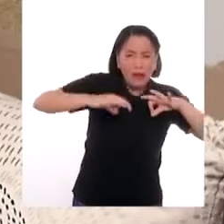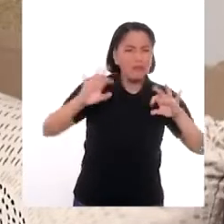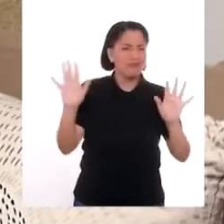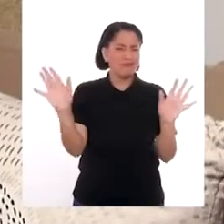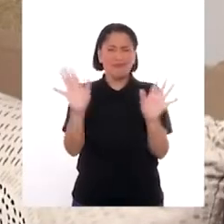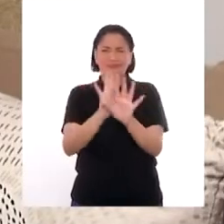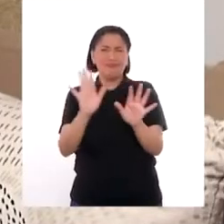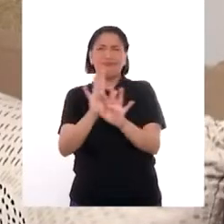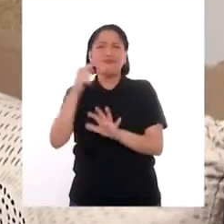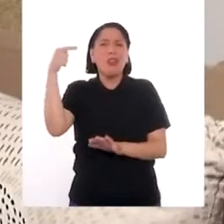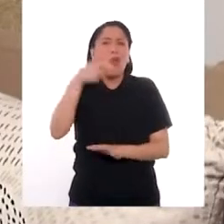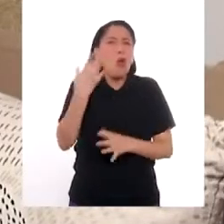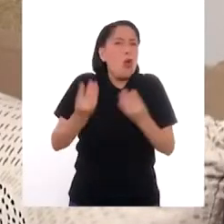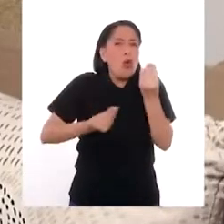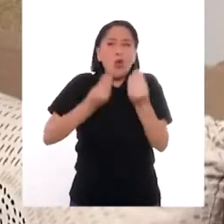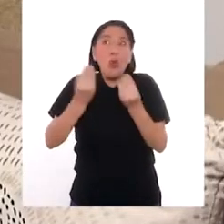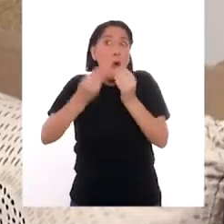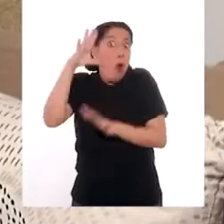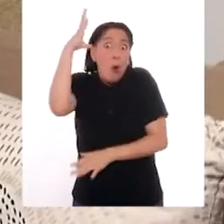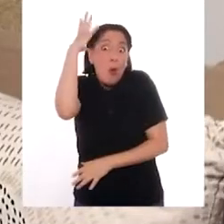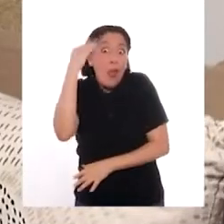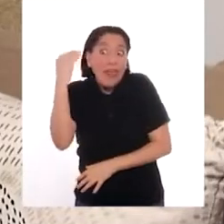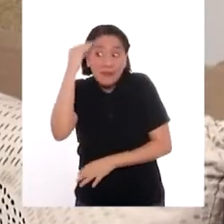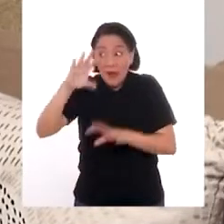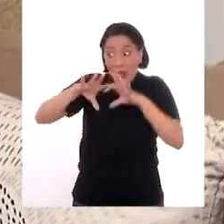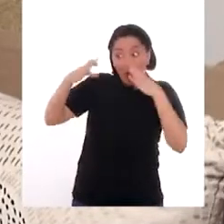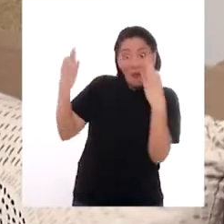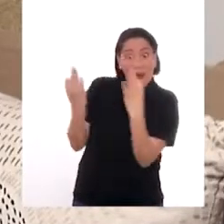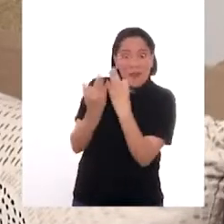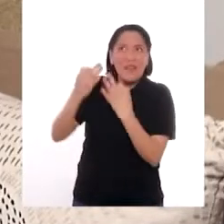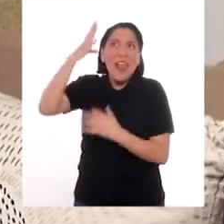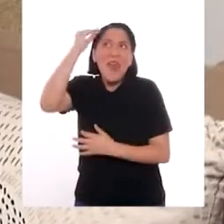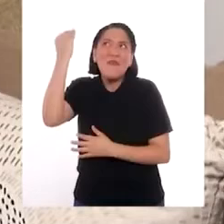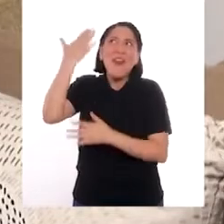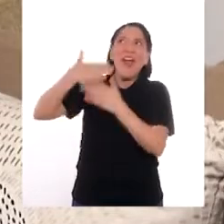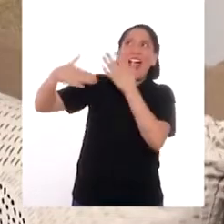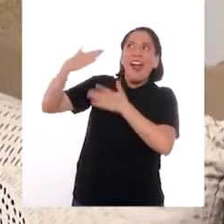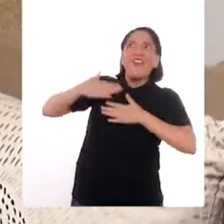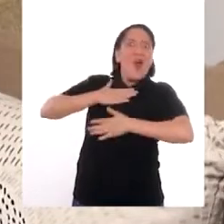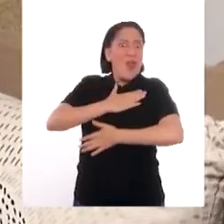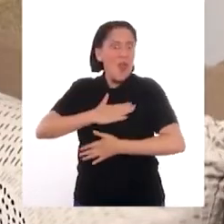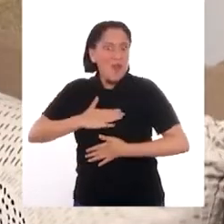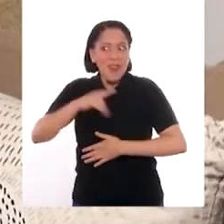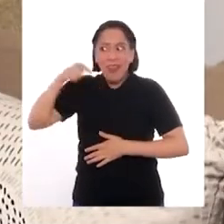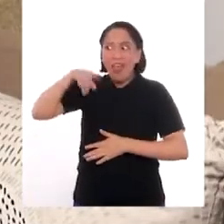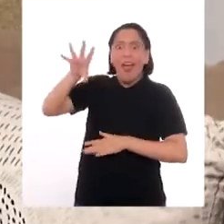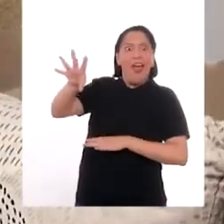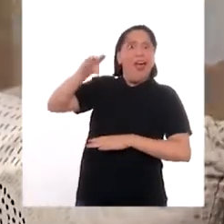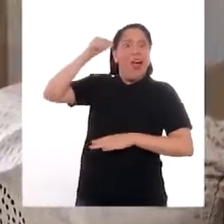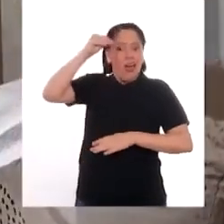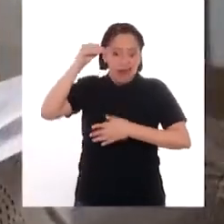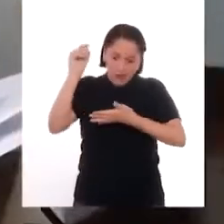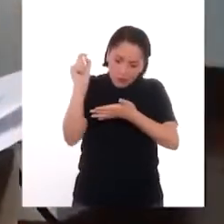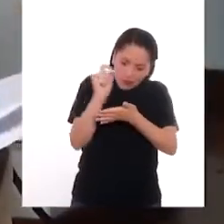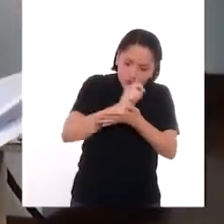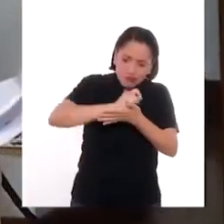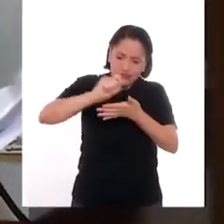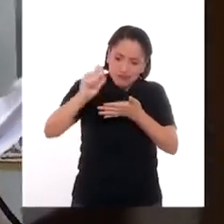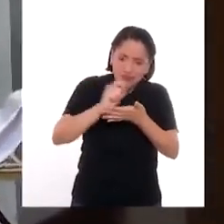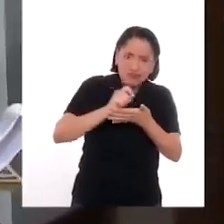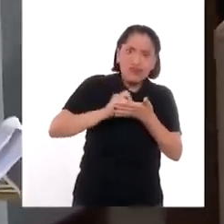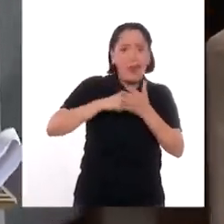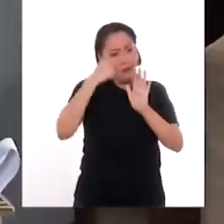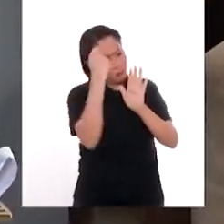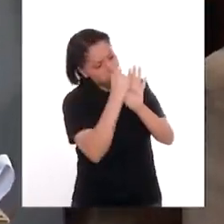teatro. De repente pueden escoger una anécdota que tengan en casa, algo que les haya pasado en familia muy divertido, y empiezan a escribir y hacen un